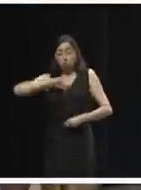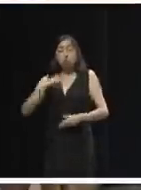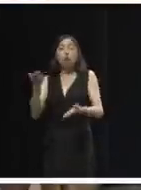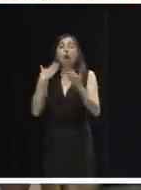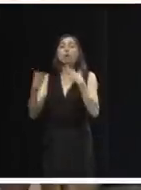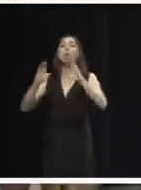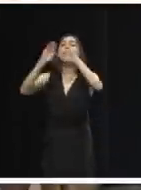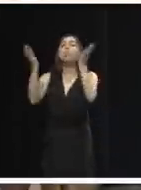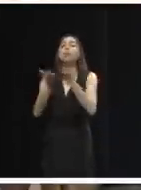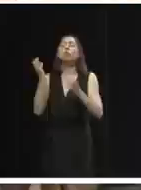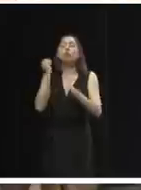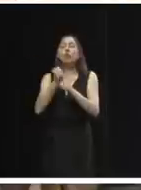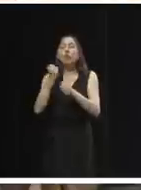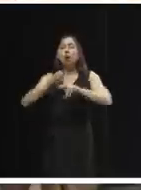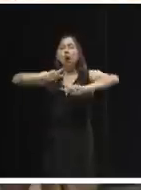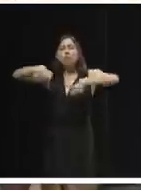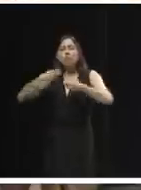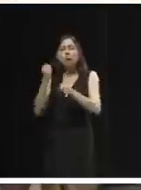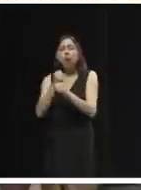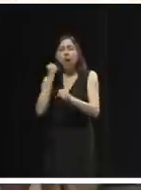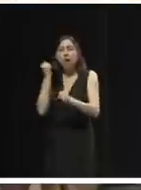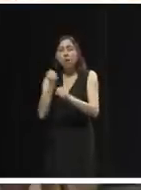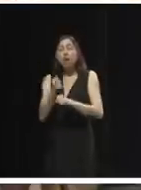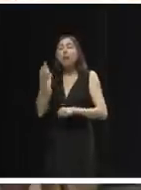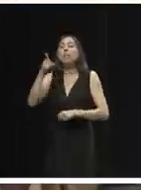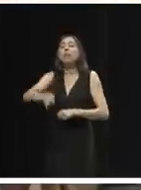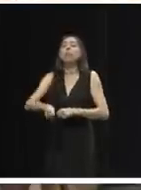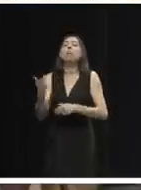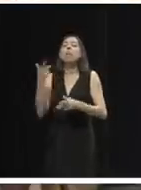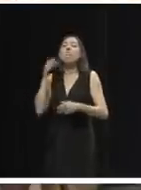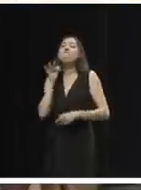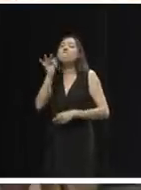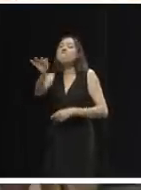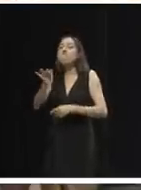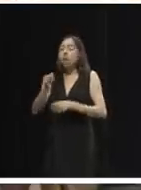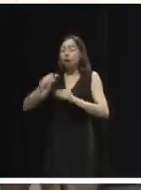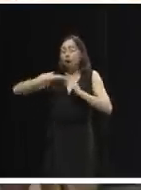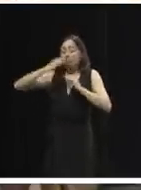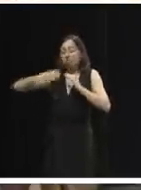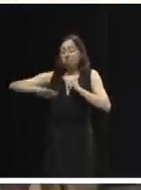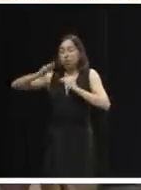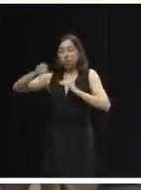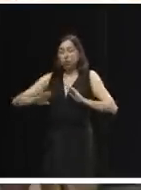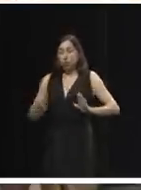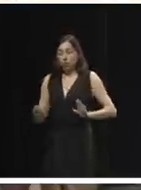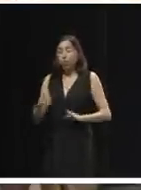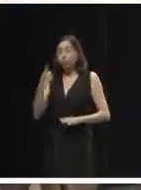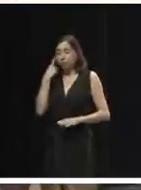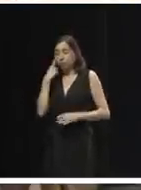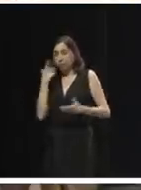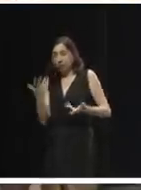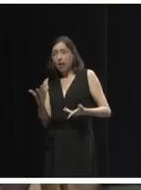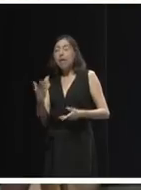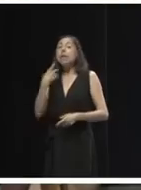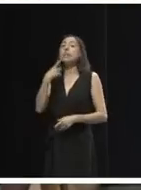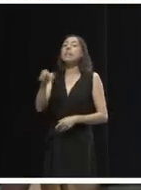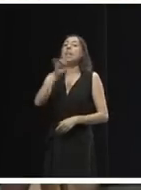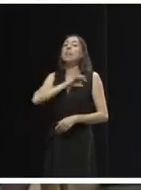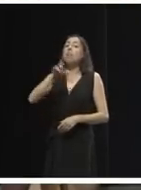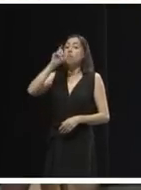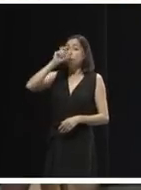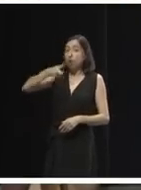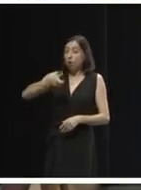del trabajo, de la reforma laboral y de los fijos discontinuos. Fijaos por qué. Dice el señor Feijóo,